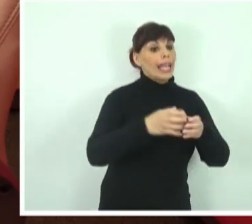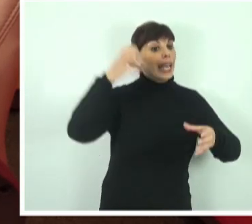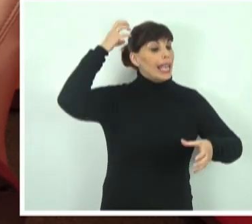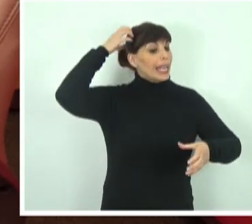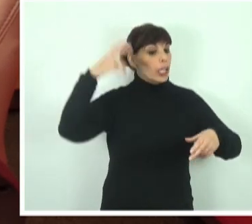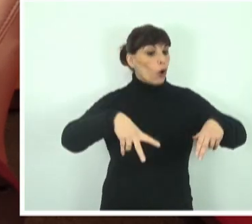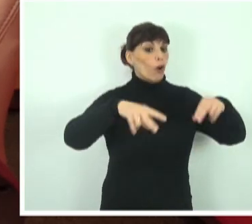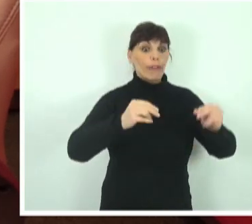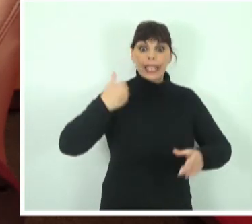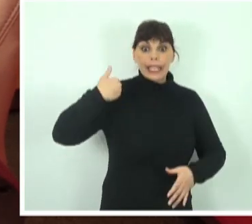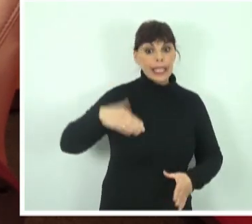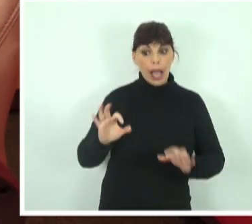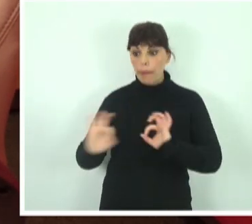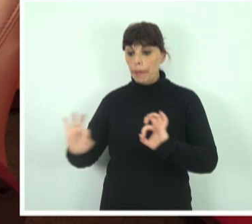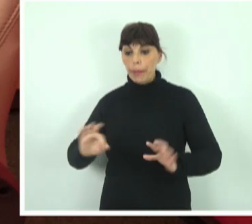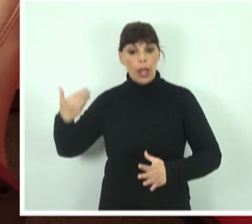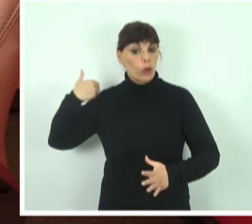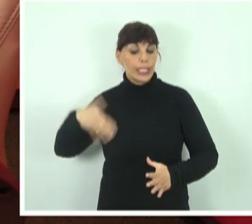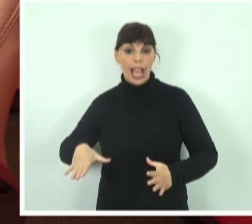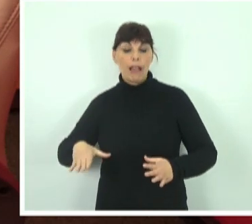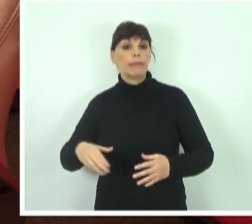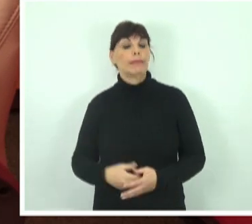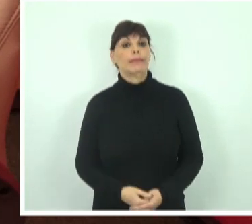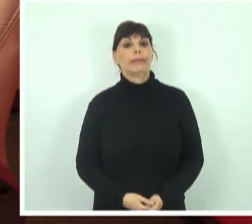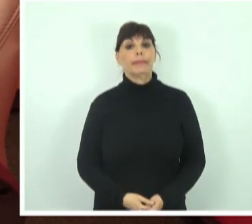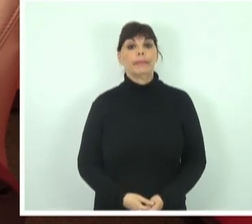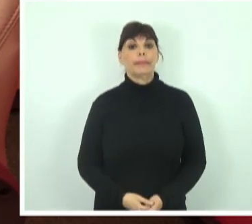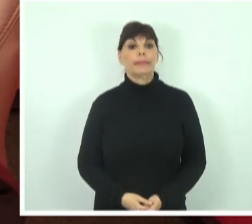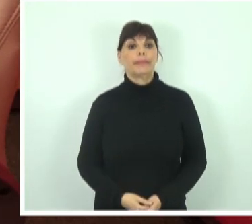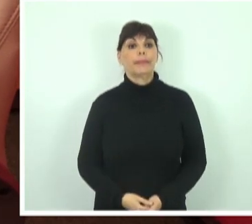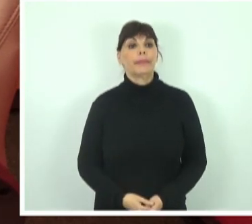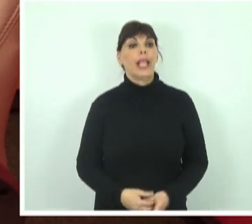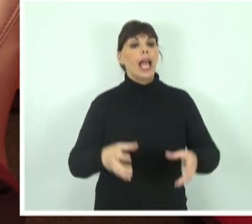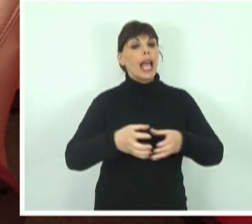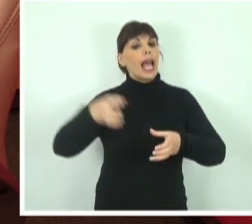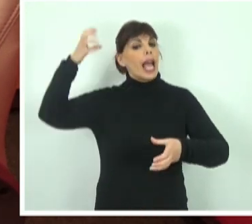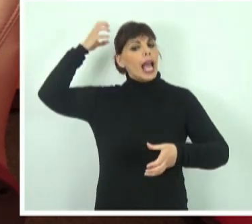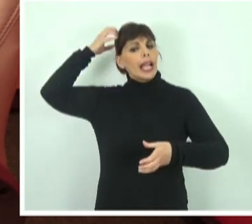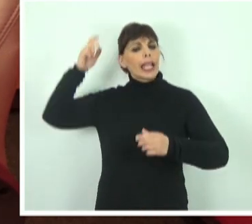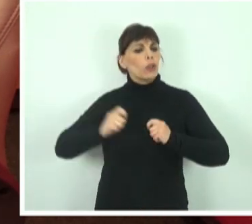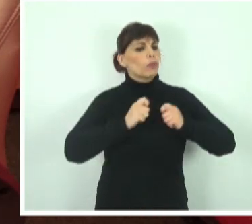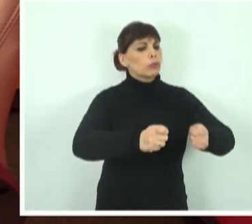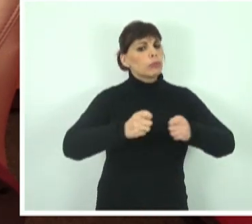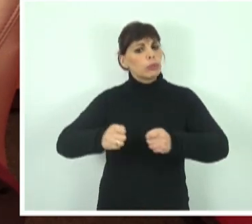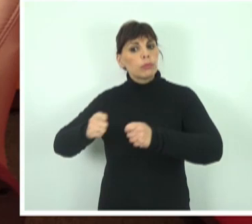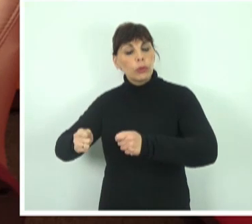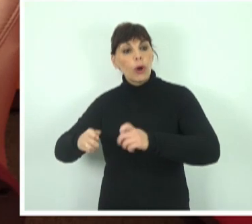El reino de Dios se recibe. La iglesia es la que se edifica.